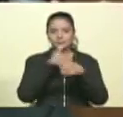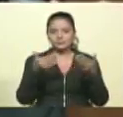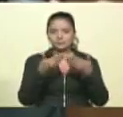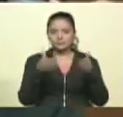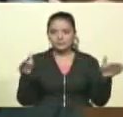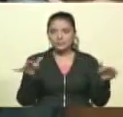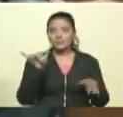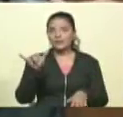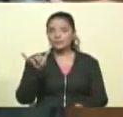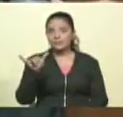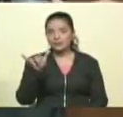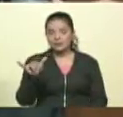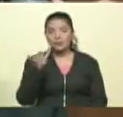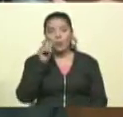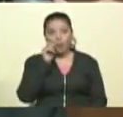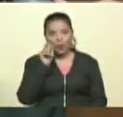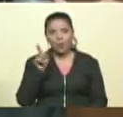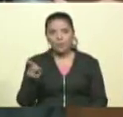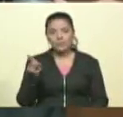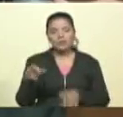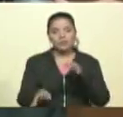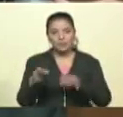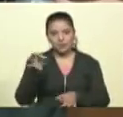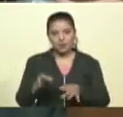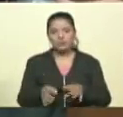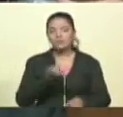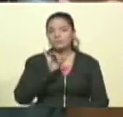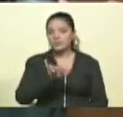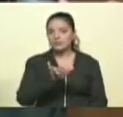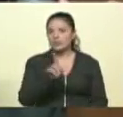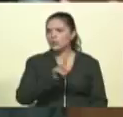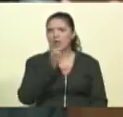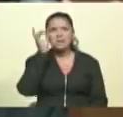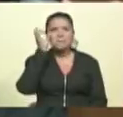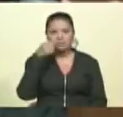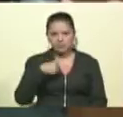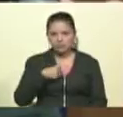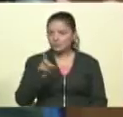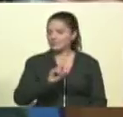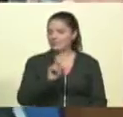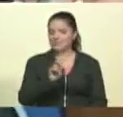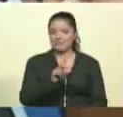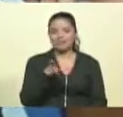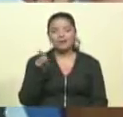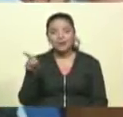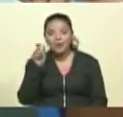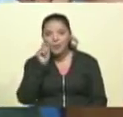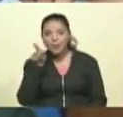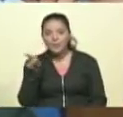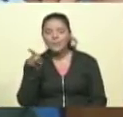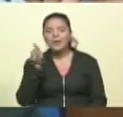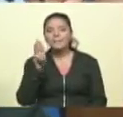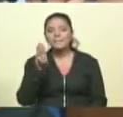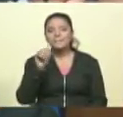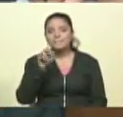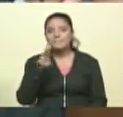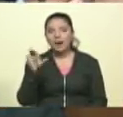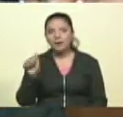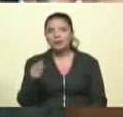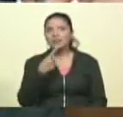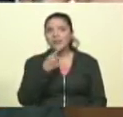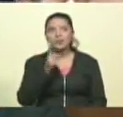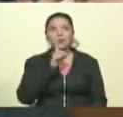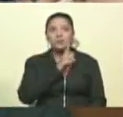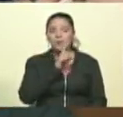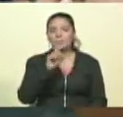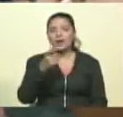por el propio Parrazaluzo. Repito, no lo estoy inventando yo. Parrazaluzo ha mencionado al exdiputado Germán